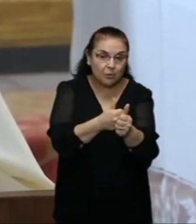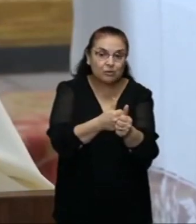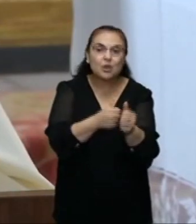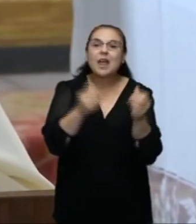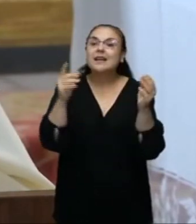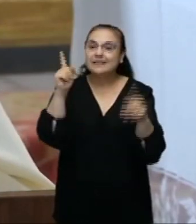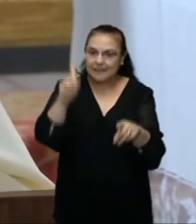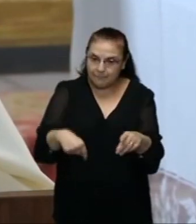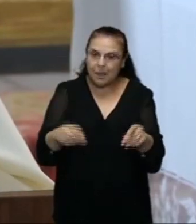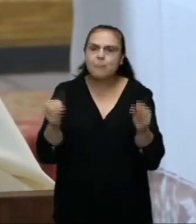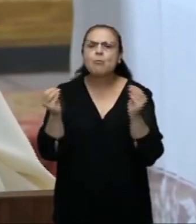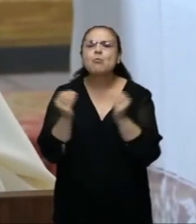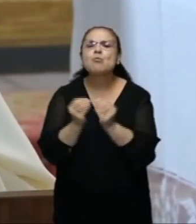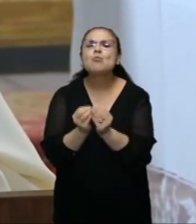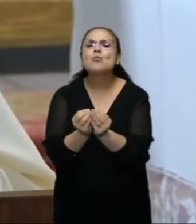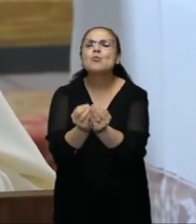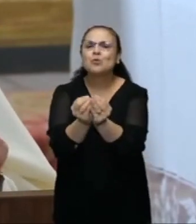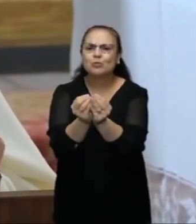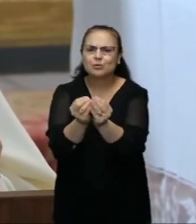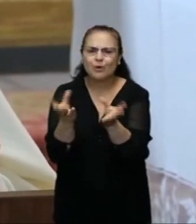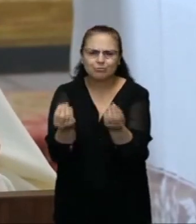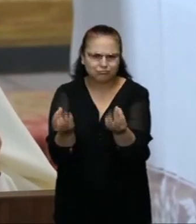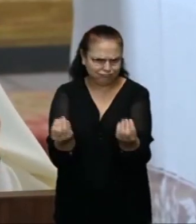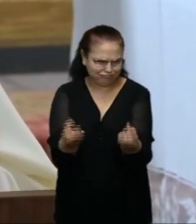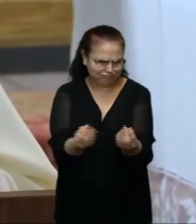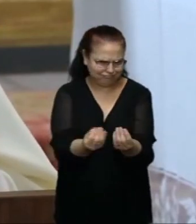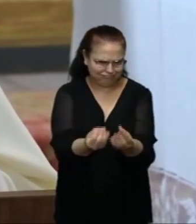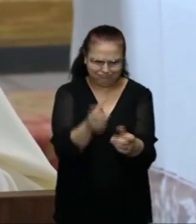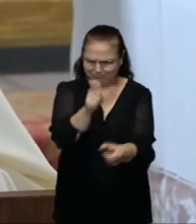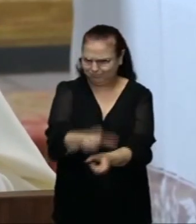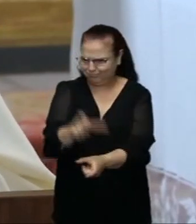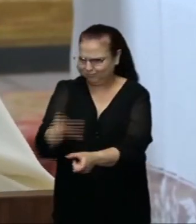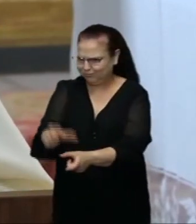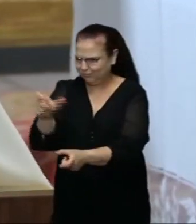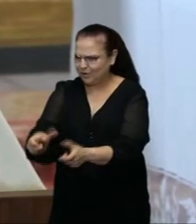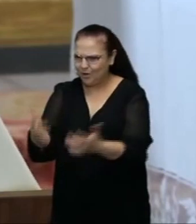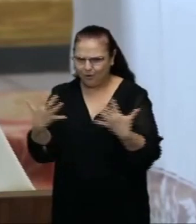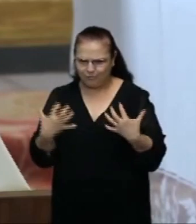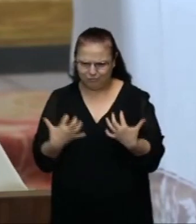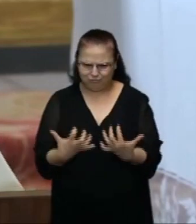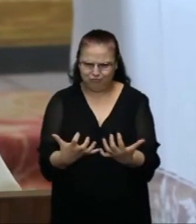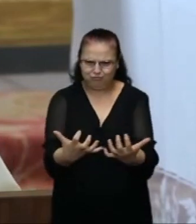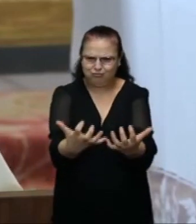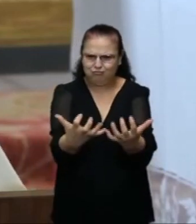gentío. Es decir, que su fama ya era grande